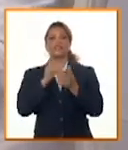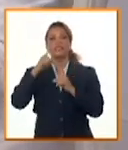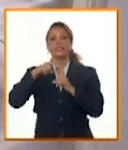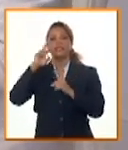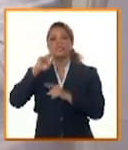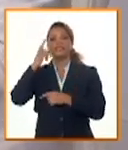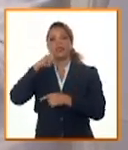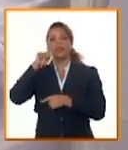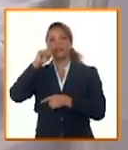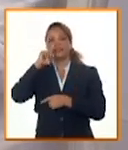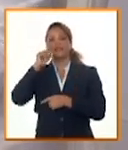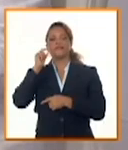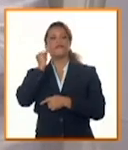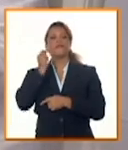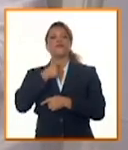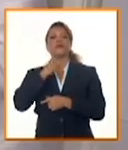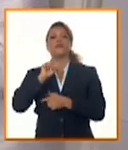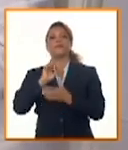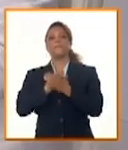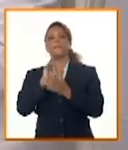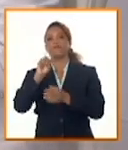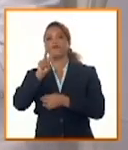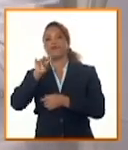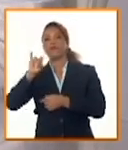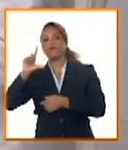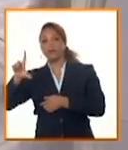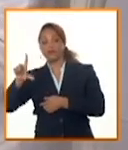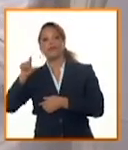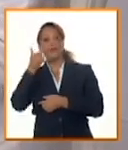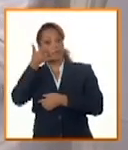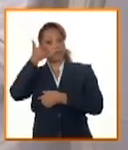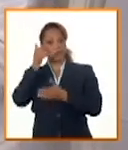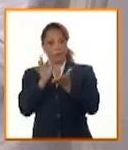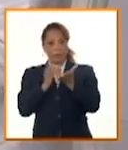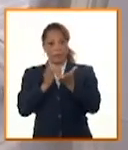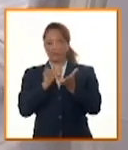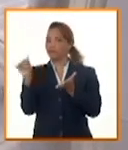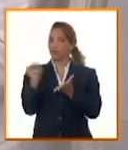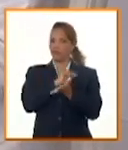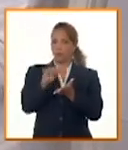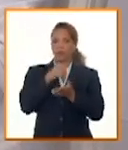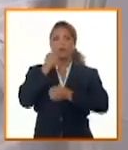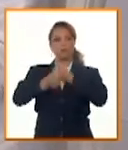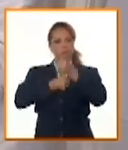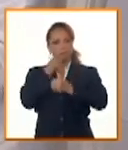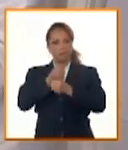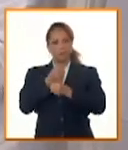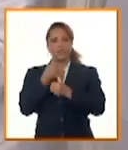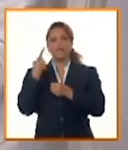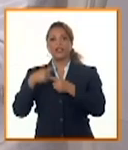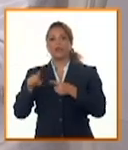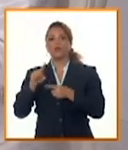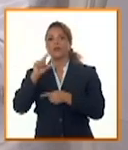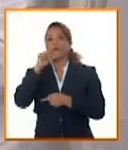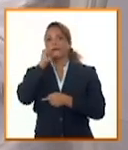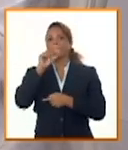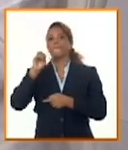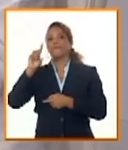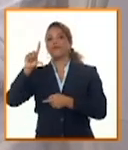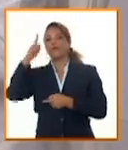difundido mucho y en la época de la pandemia resolvió muchísimo problema la bolsa de de Texas Nosotros le decimos el